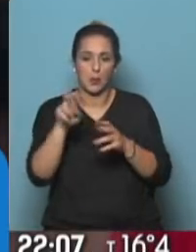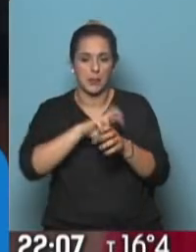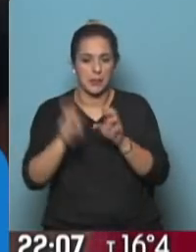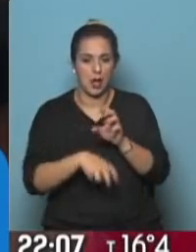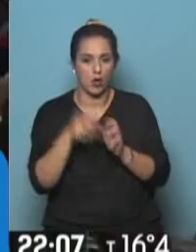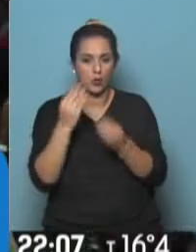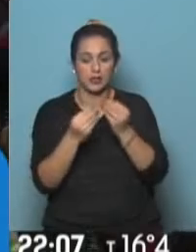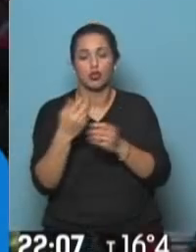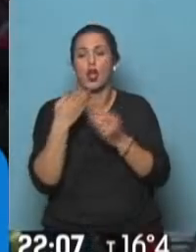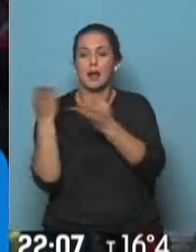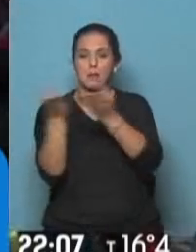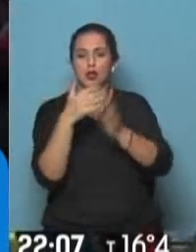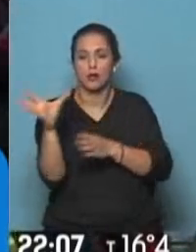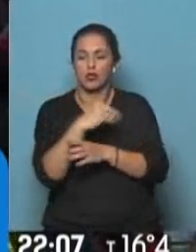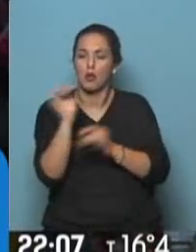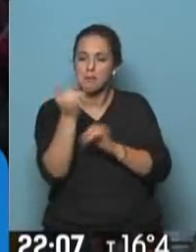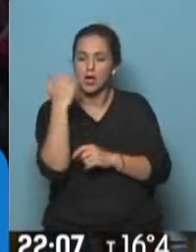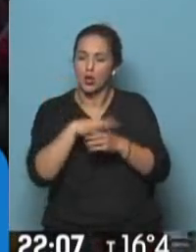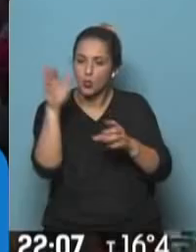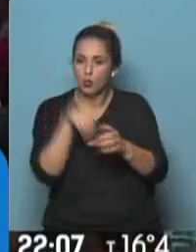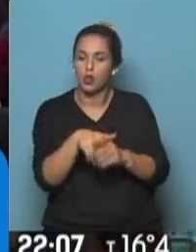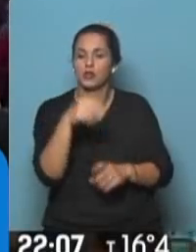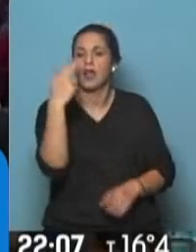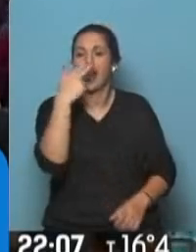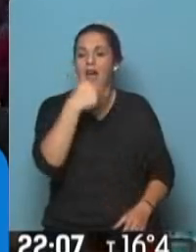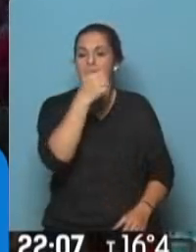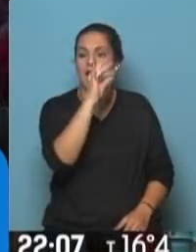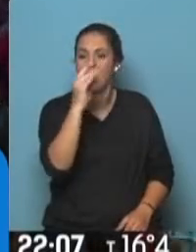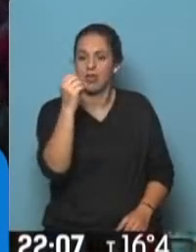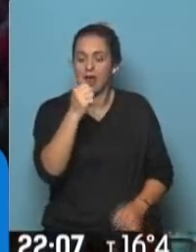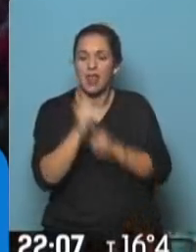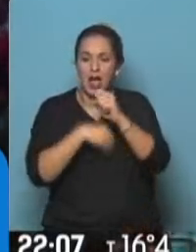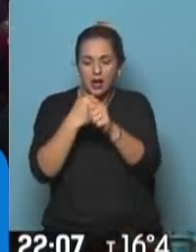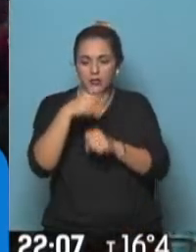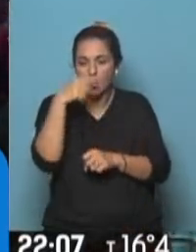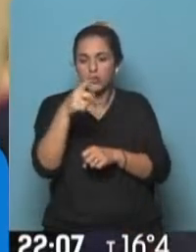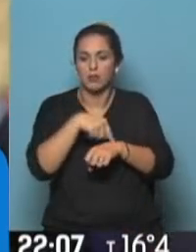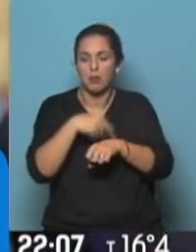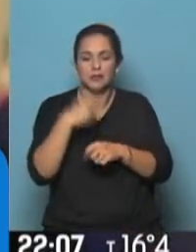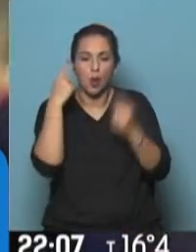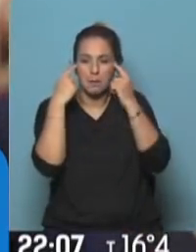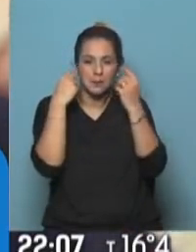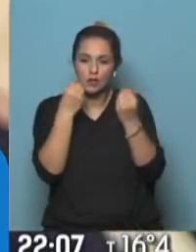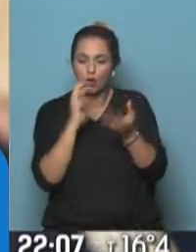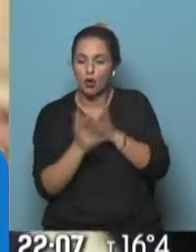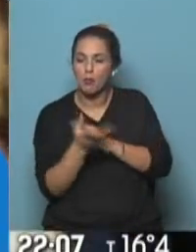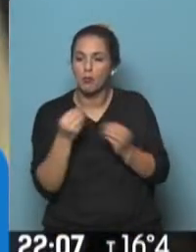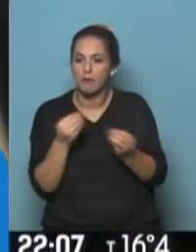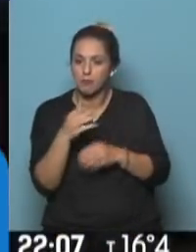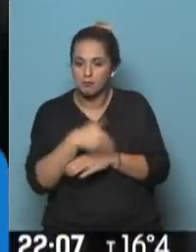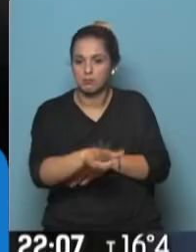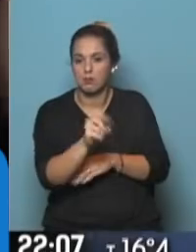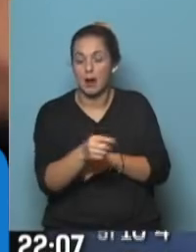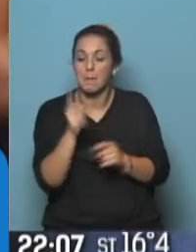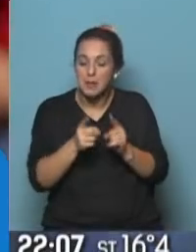a Haddad. La postulación del expresidente fue sostenida hasta último momento, especulando quizás otro desenlace en el